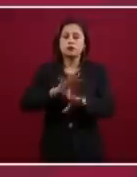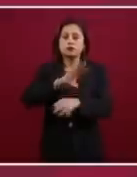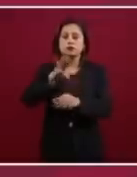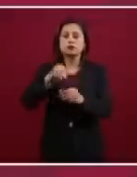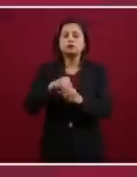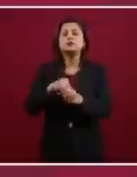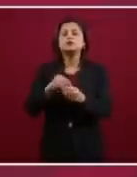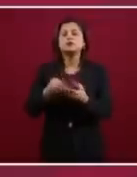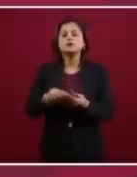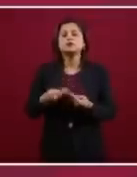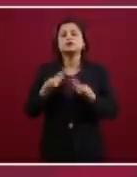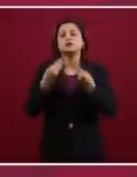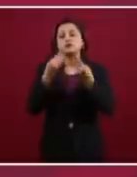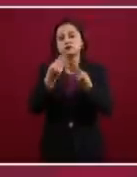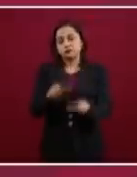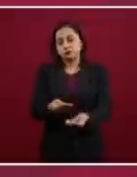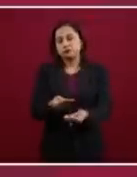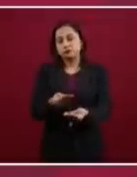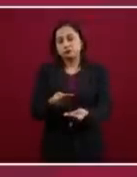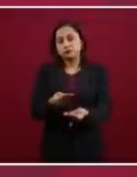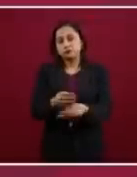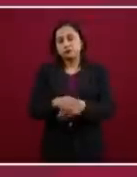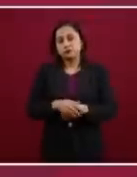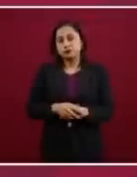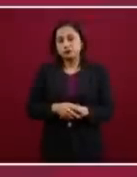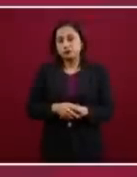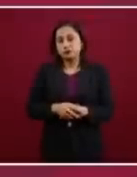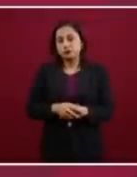y de especulaciones